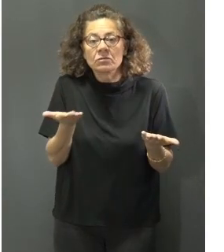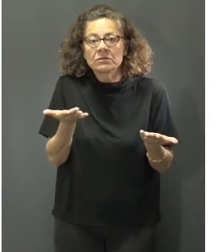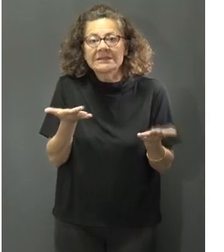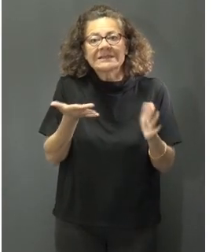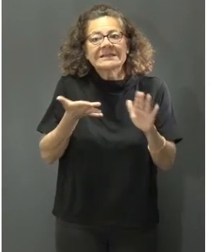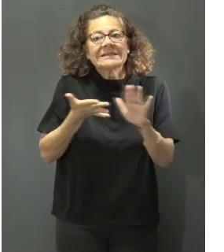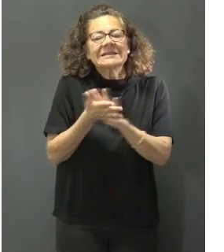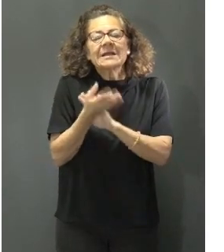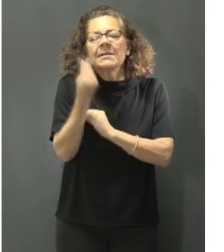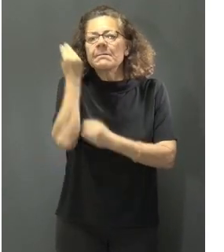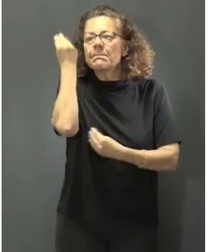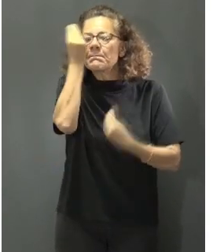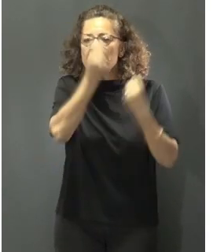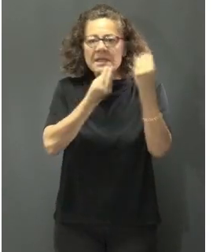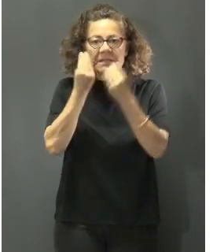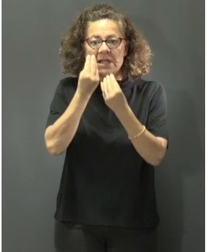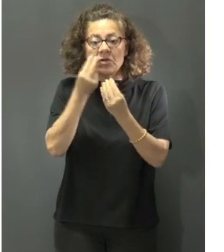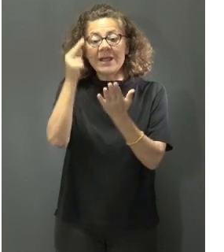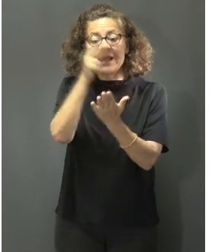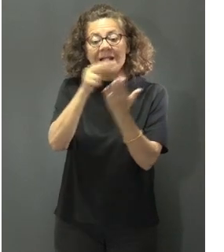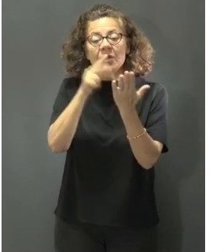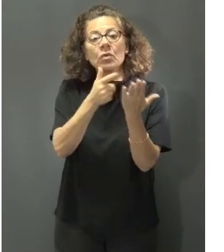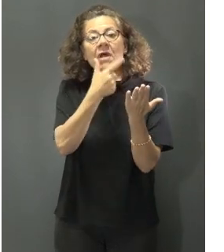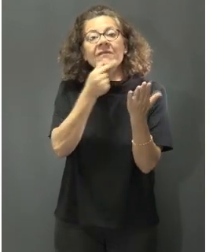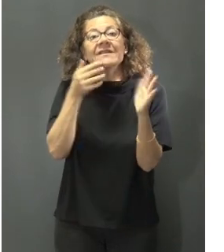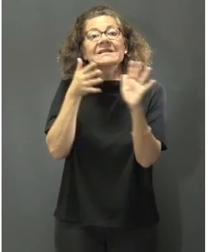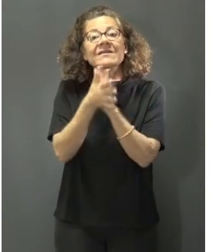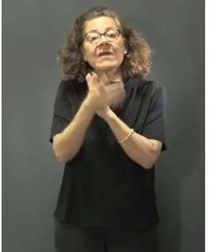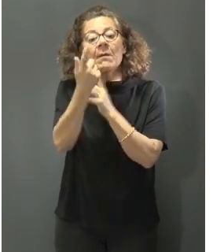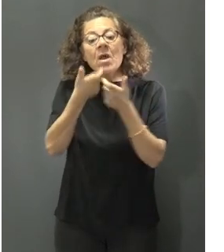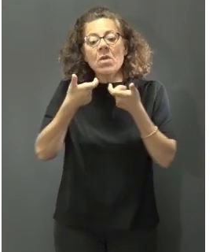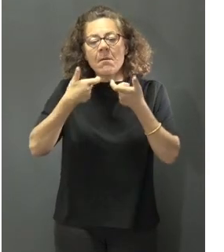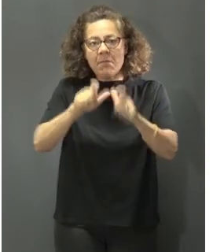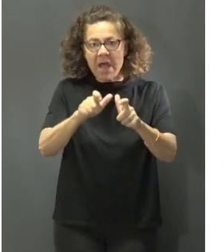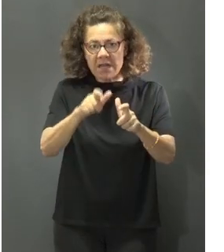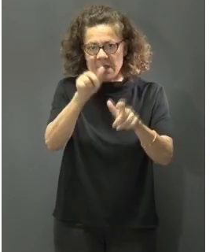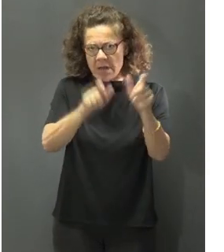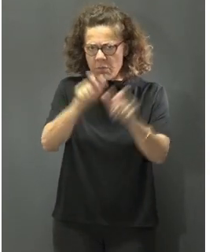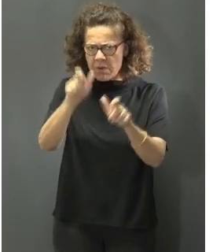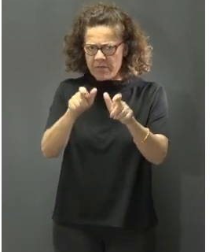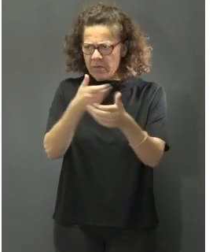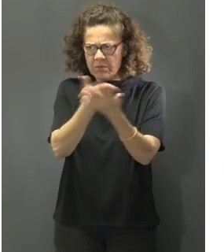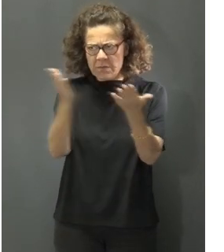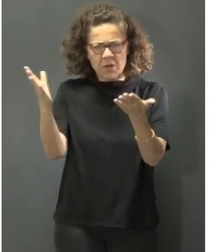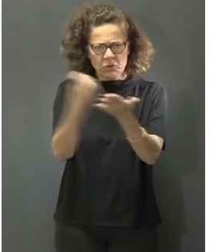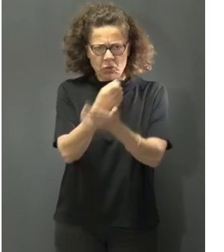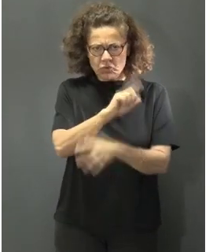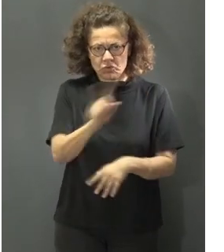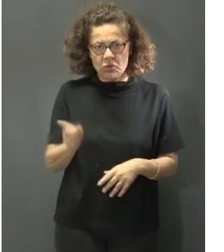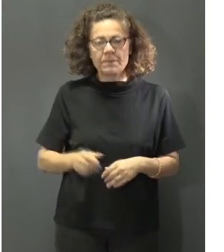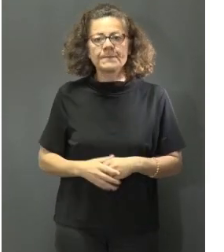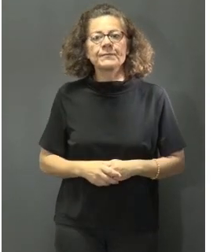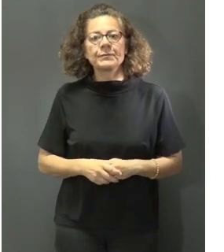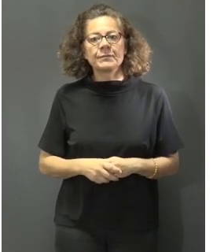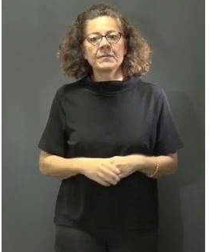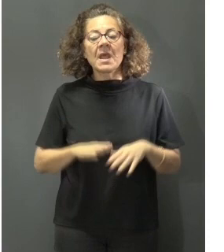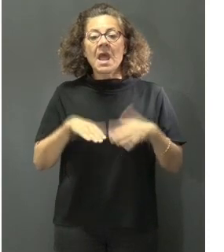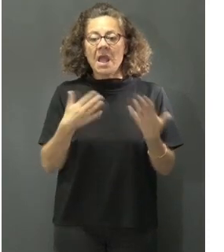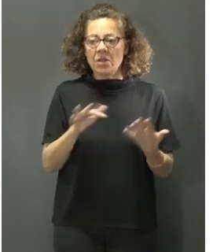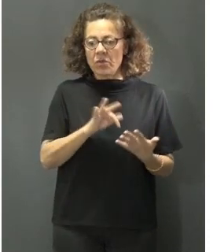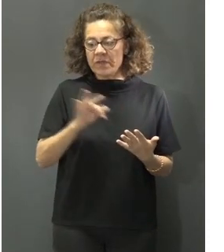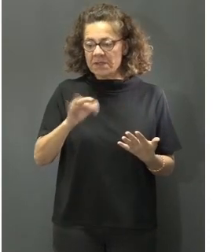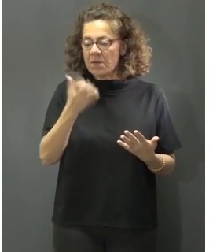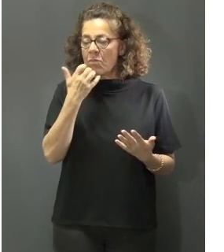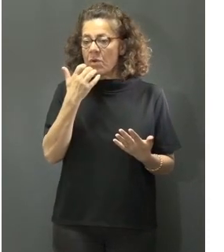siempre pensando en que lectura fácil es para una parte de la población, no para toda la población. Entonces, por ejemplo,